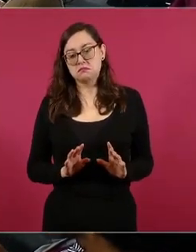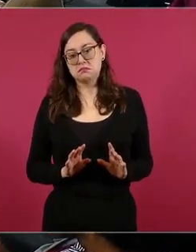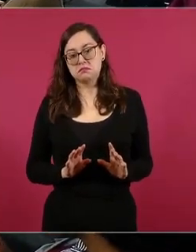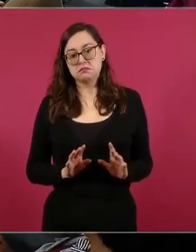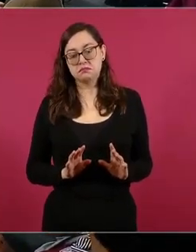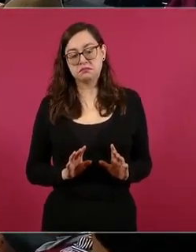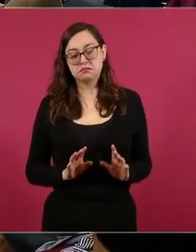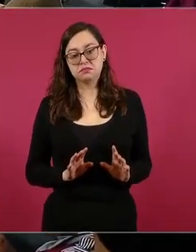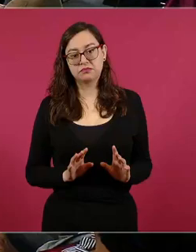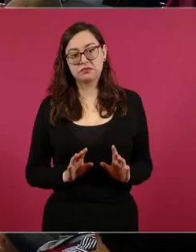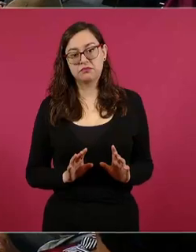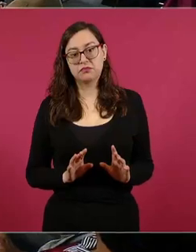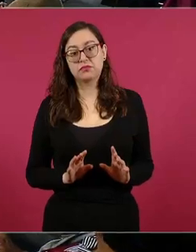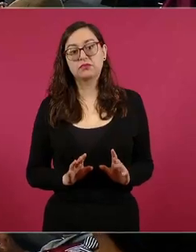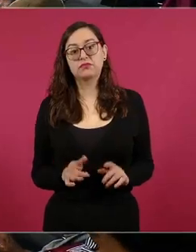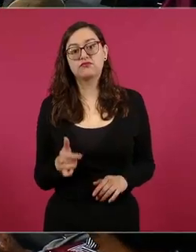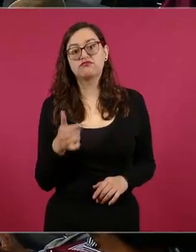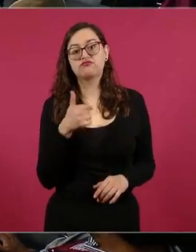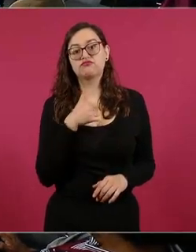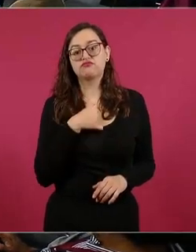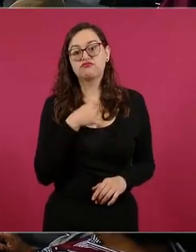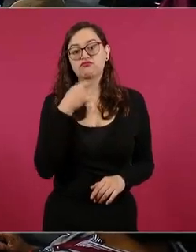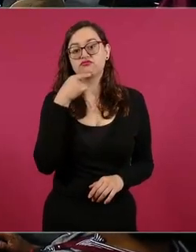la única cosa que les puedo decir